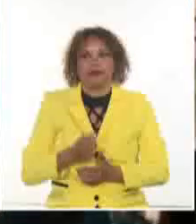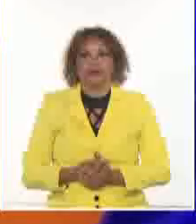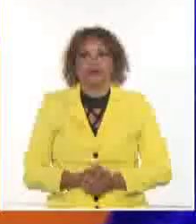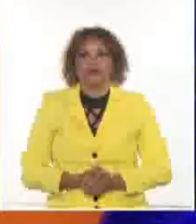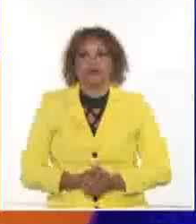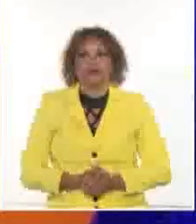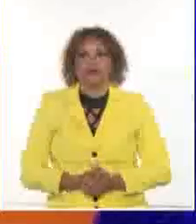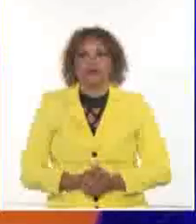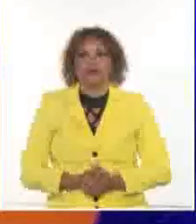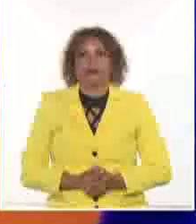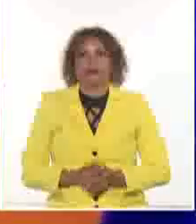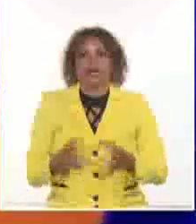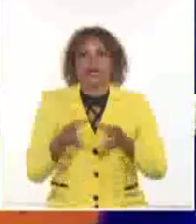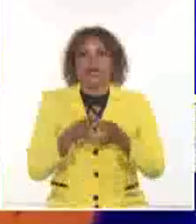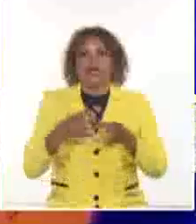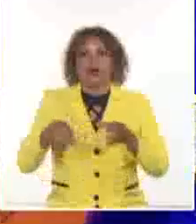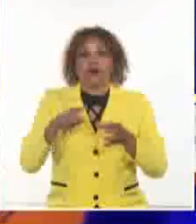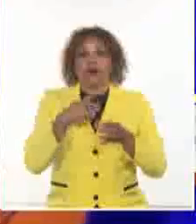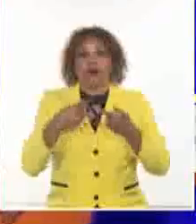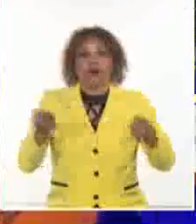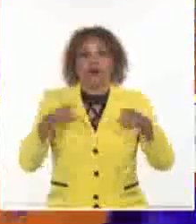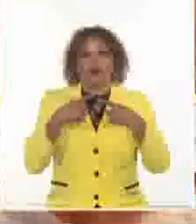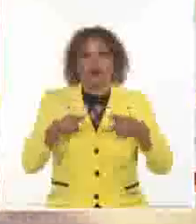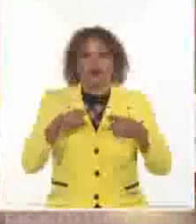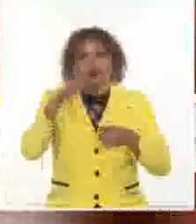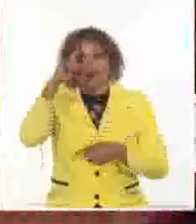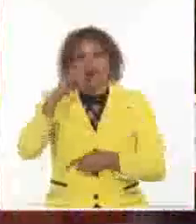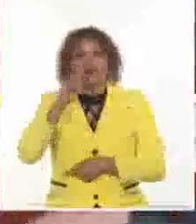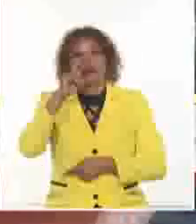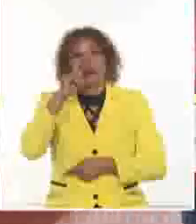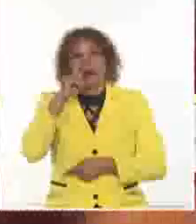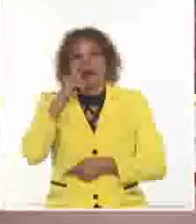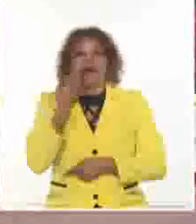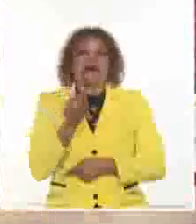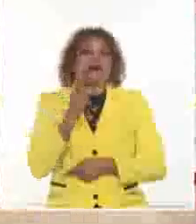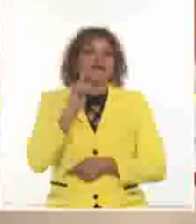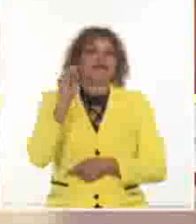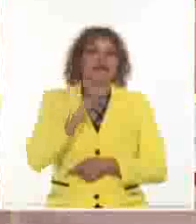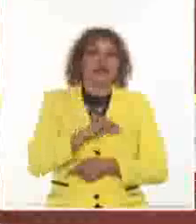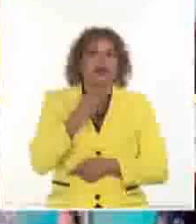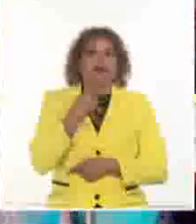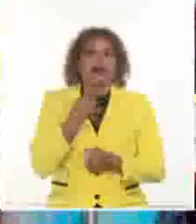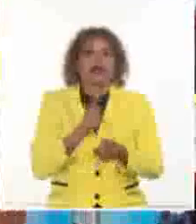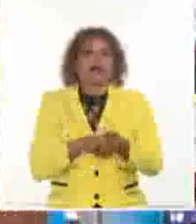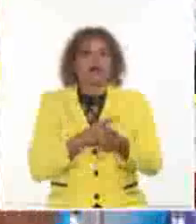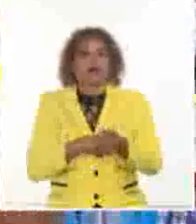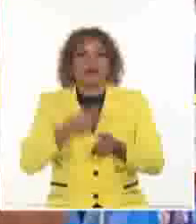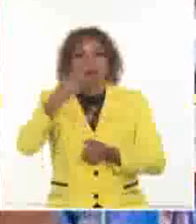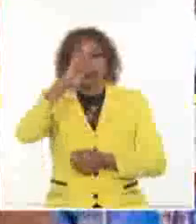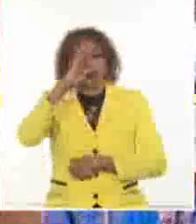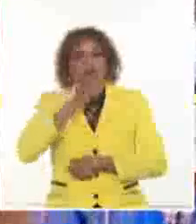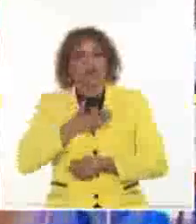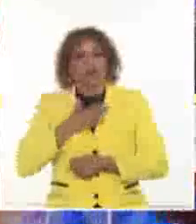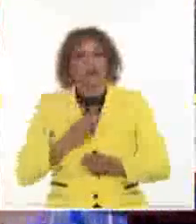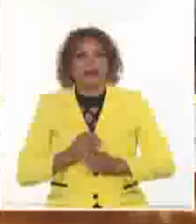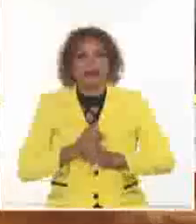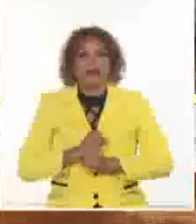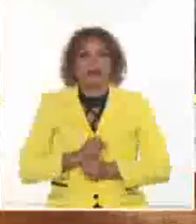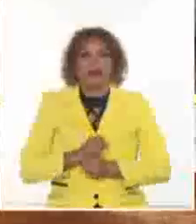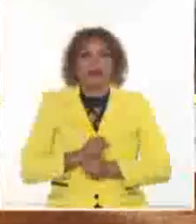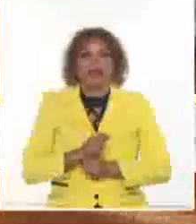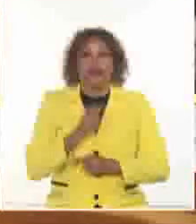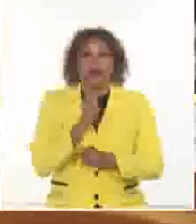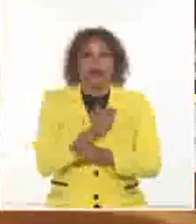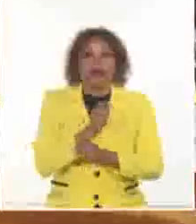El Matamoros Son es el ejercicio completo para conocerle al género historias, los maestros primeros,